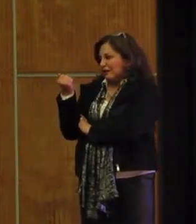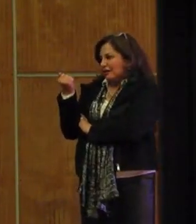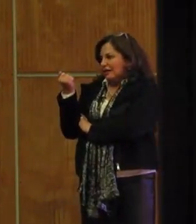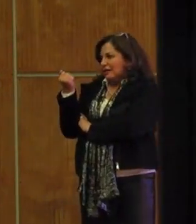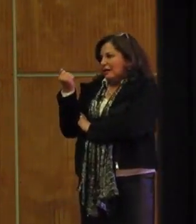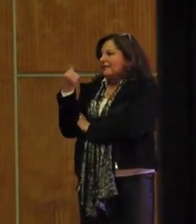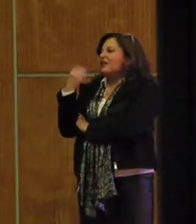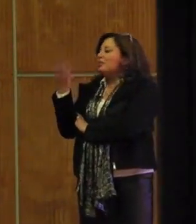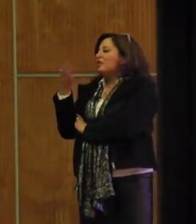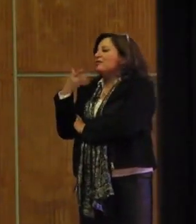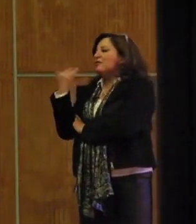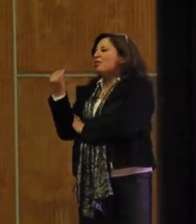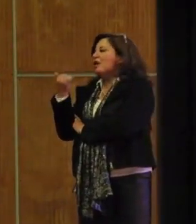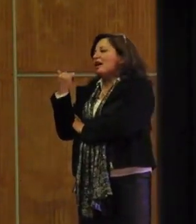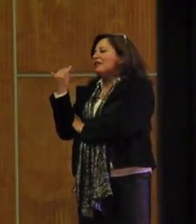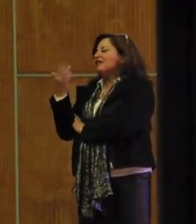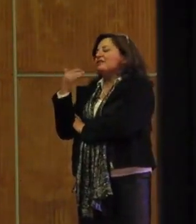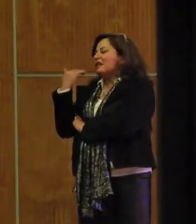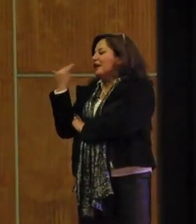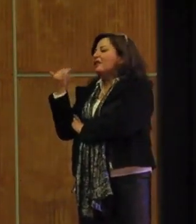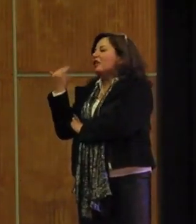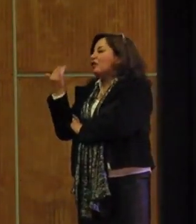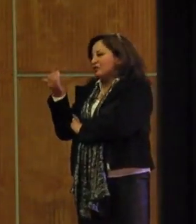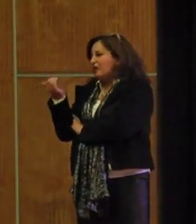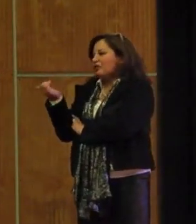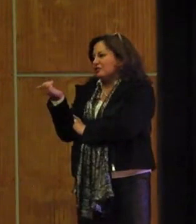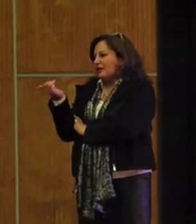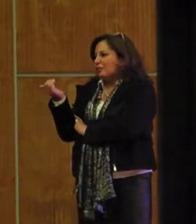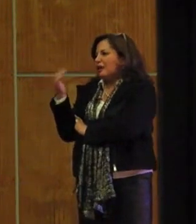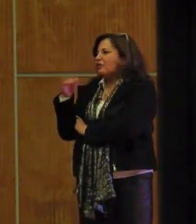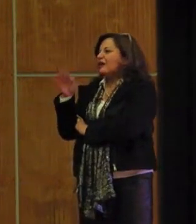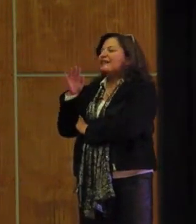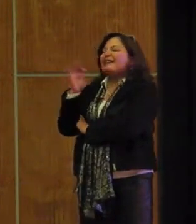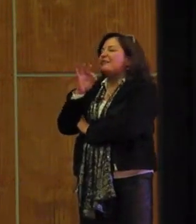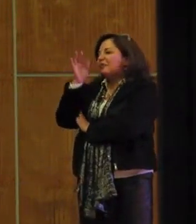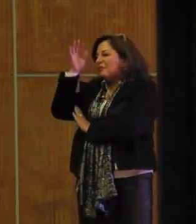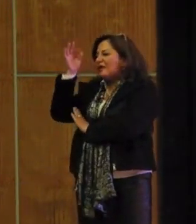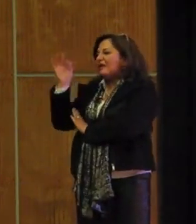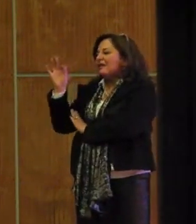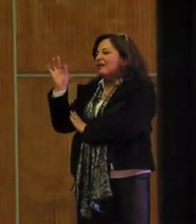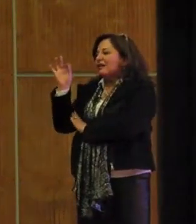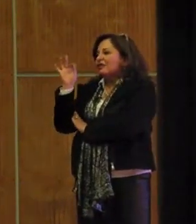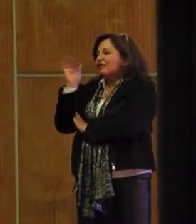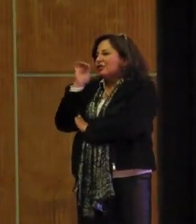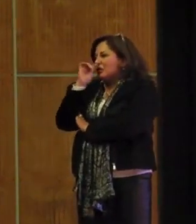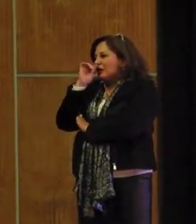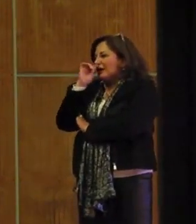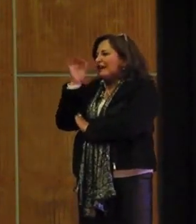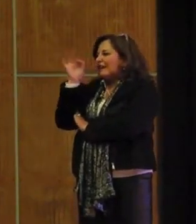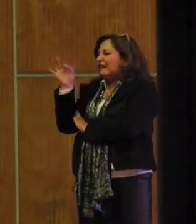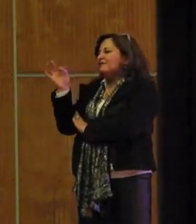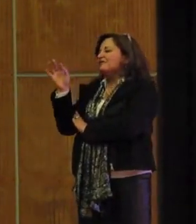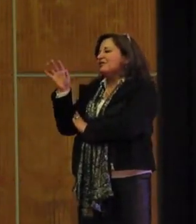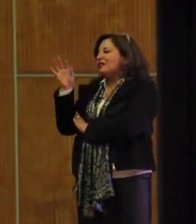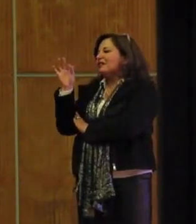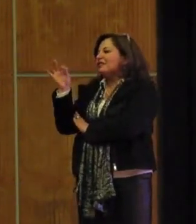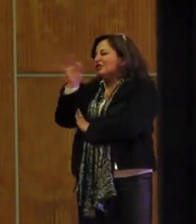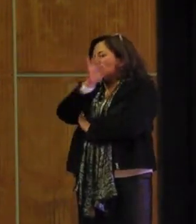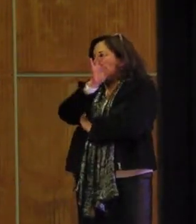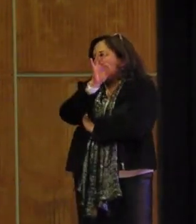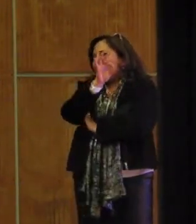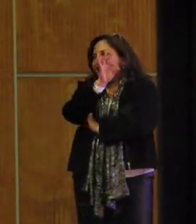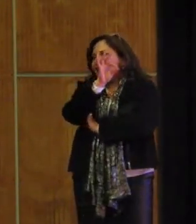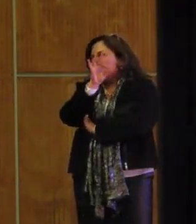nacional. Después vamos a derivar a otras cosas, pero este es el primer, yo creo que inicio en